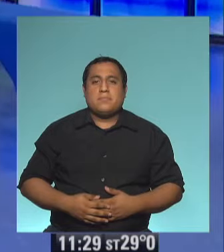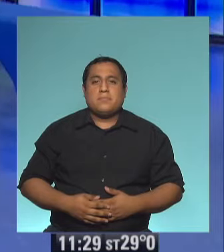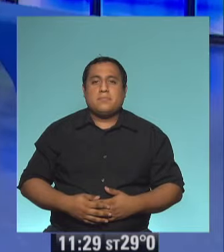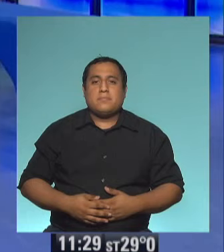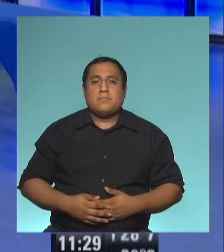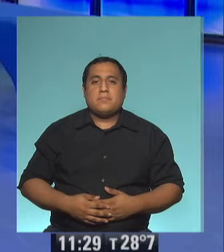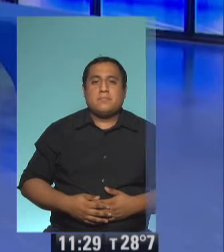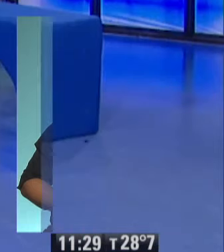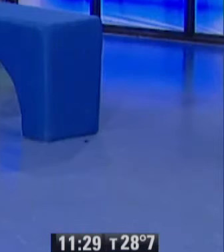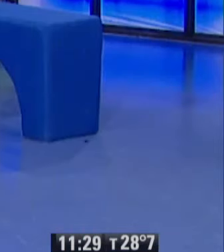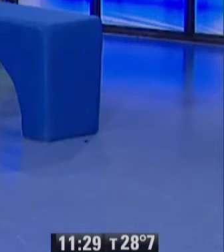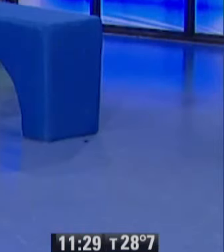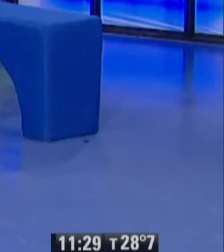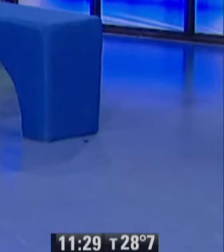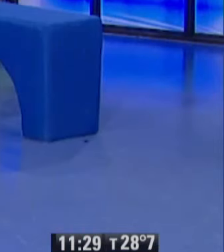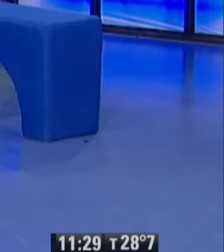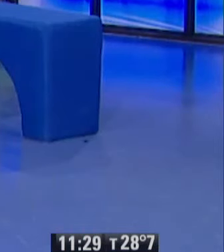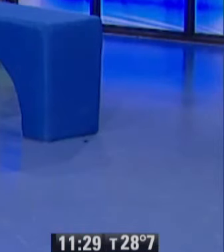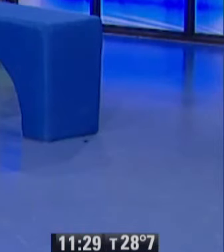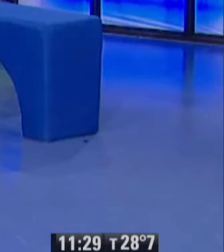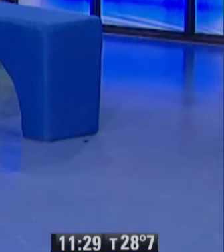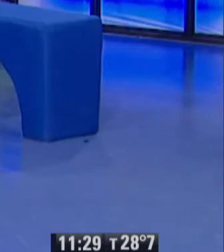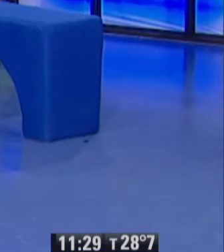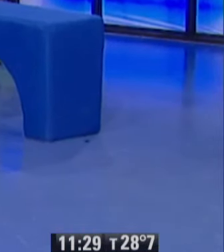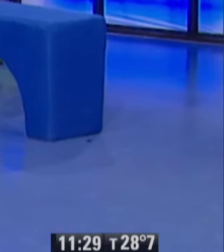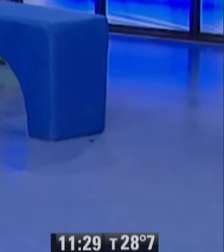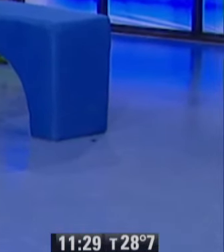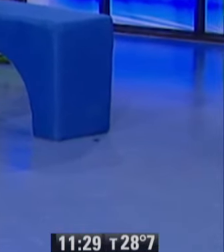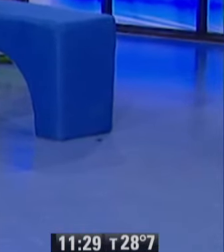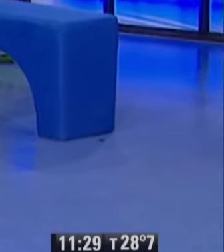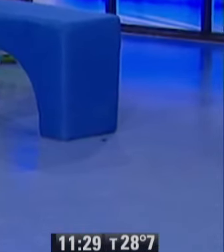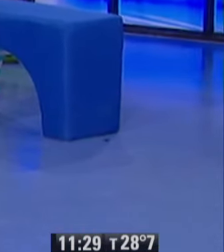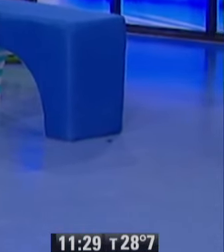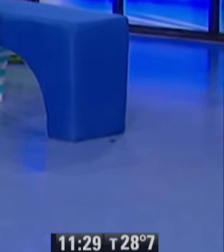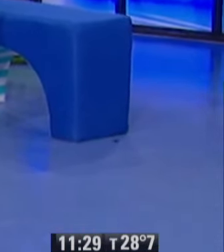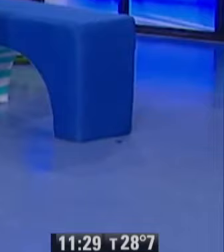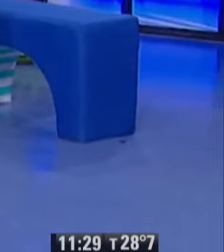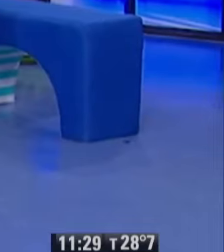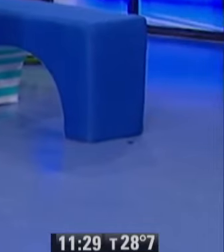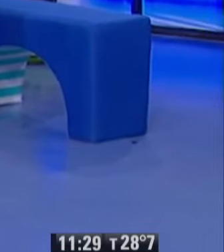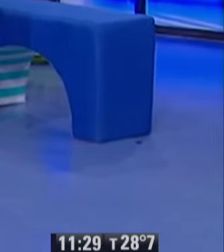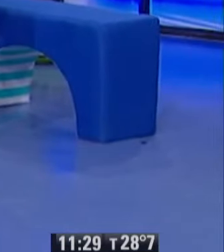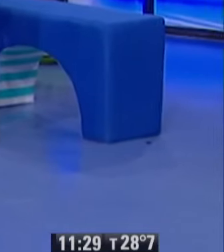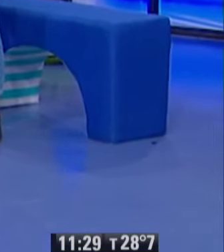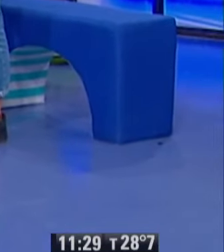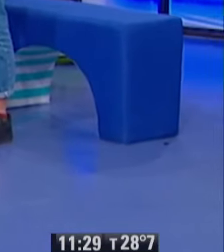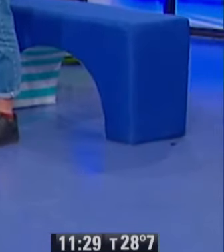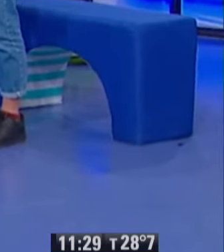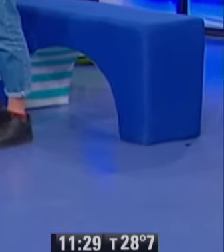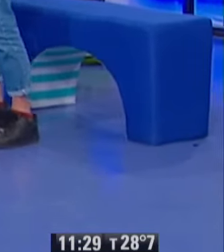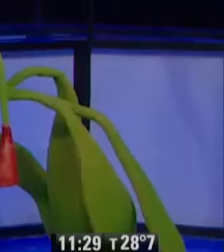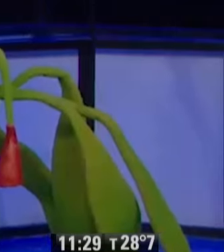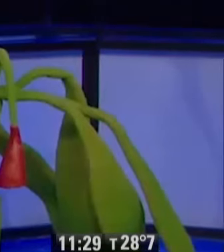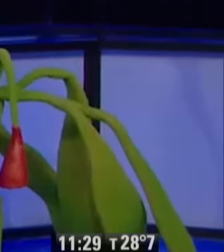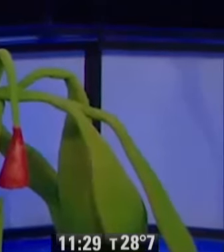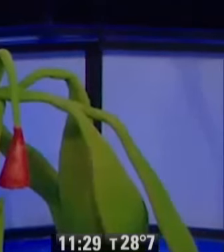Hola José, ¿cómo estás? Hola Agustina, hola Mauricio, hola señor Juli. Hola, ¿cómo estás José?